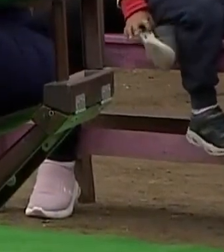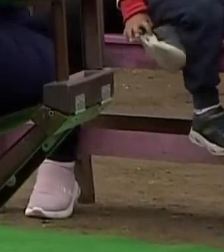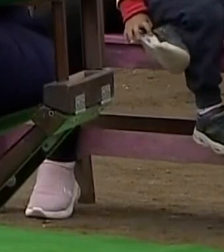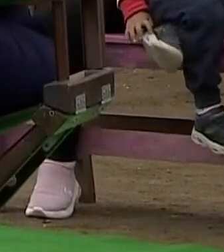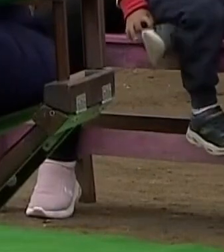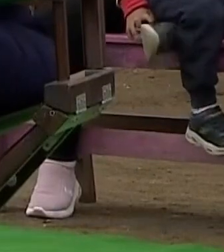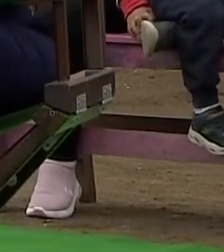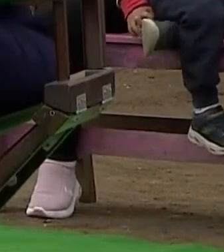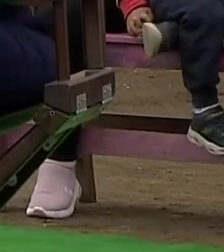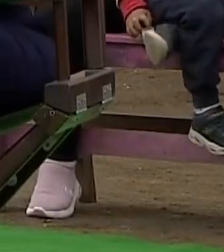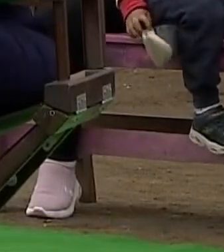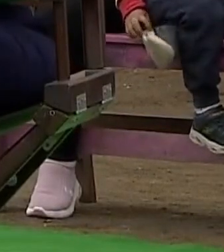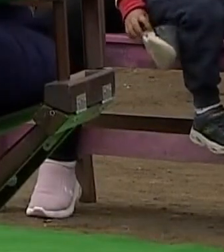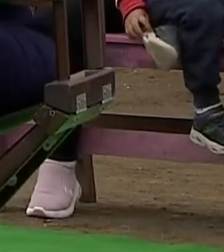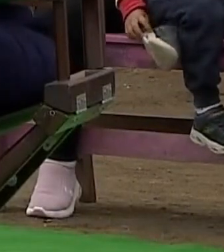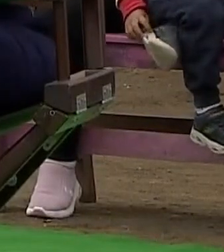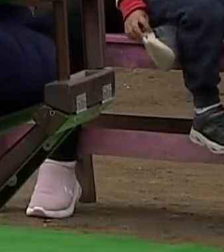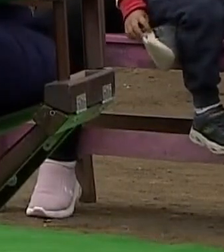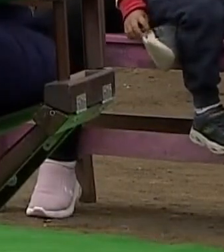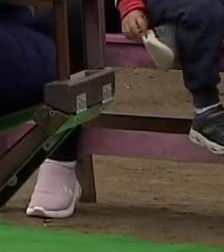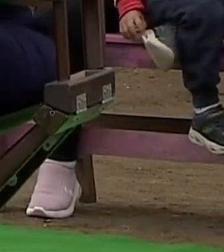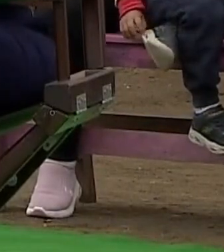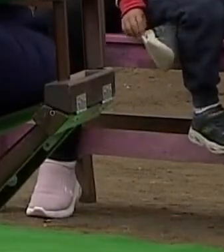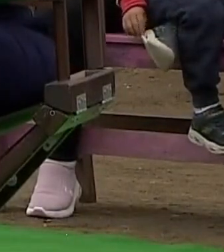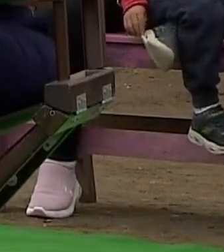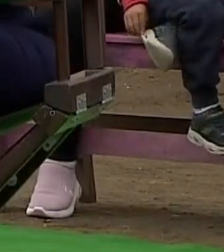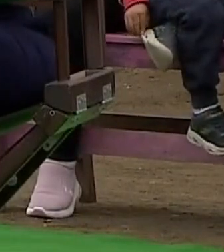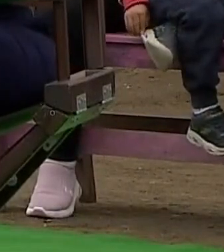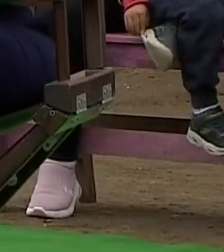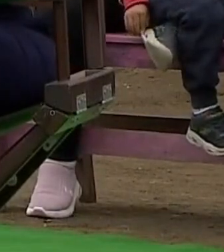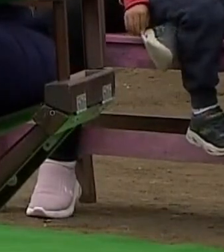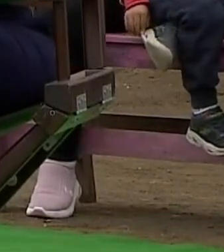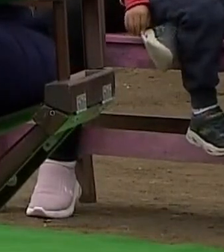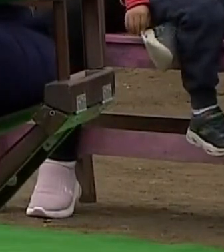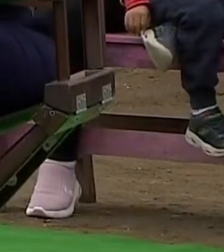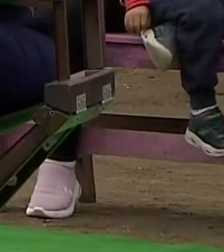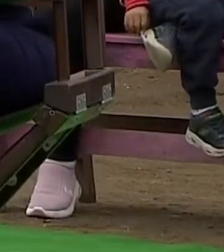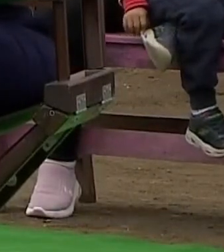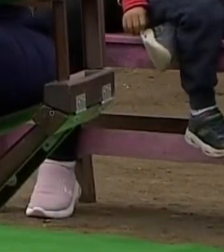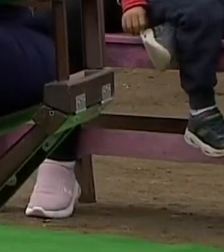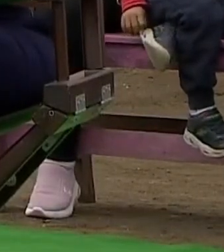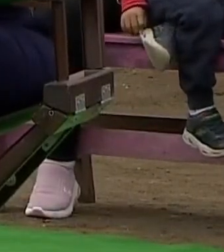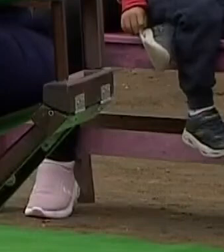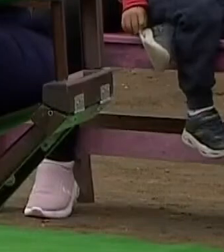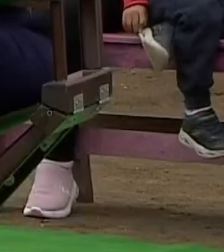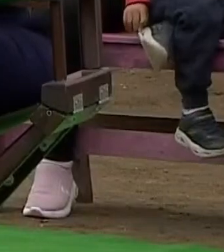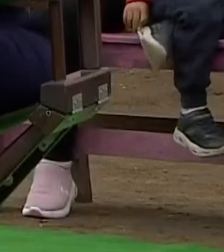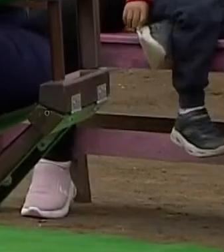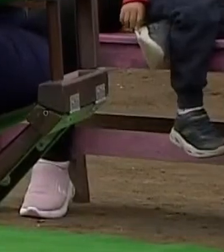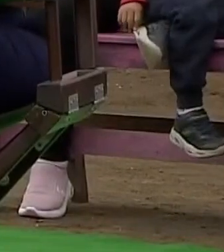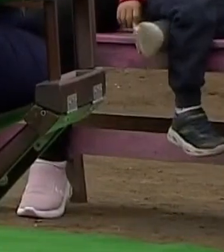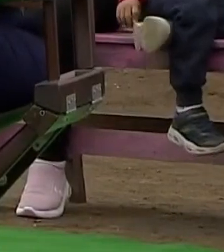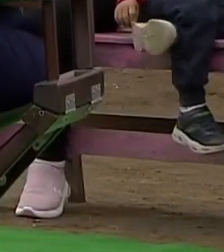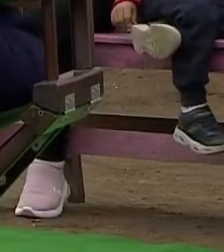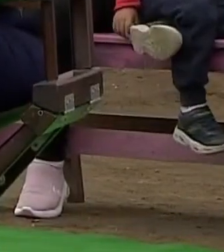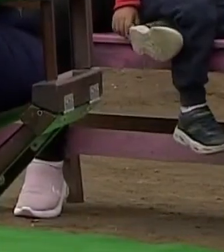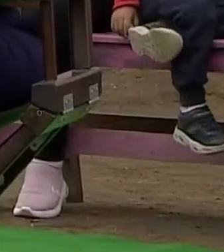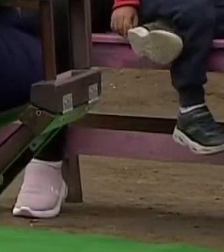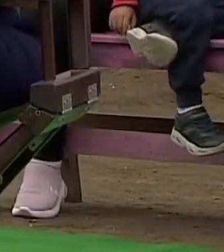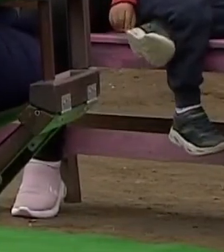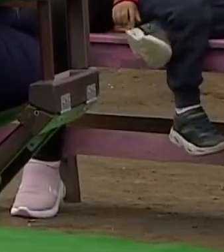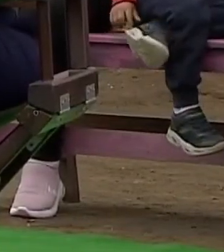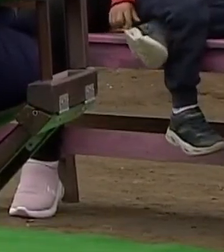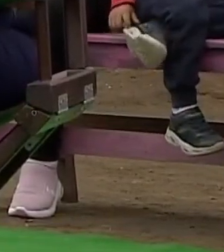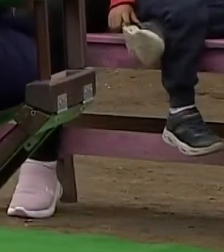compromiso adquirido, cerca a la gente donde viven, la gente donde pasan las cosas. Y bueno, vamos a comenzar este programa